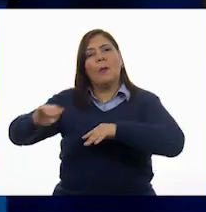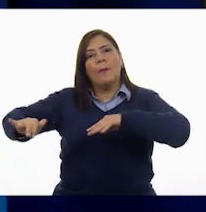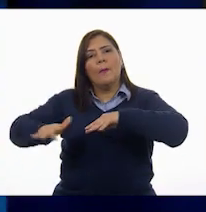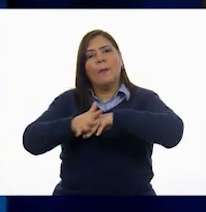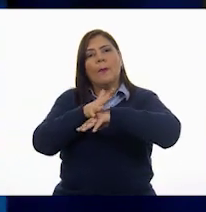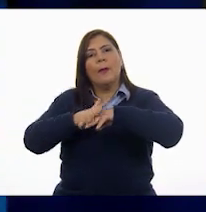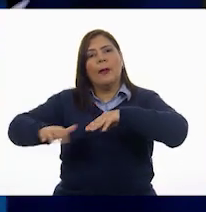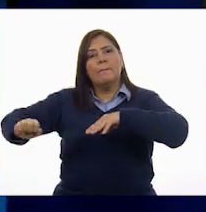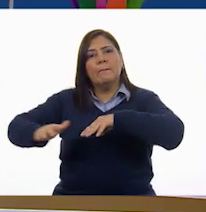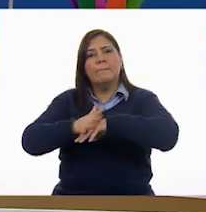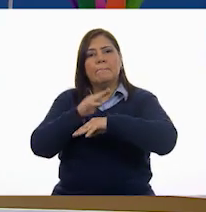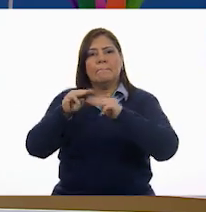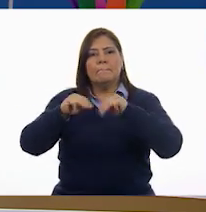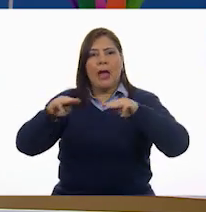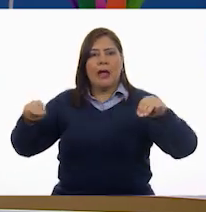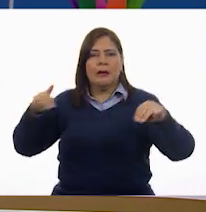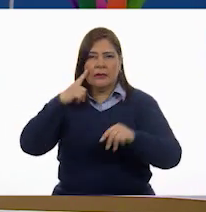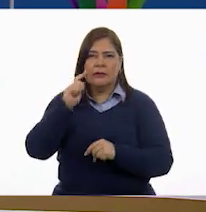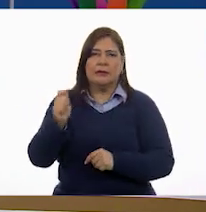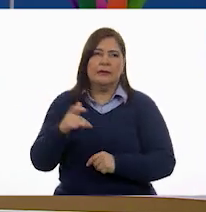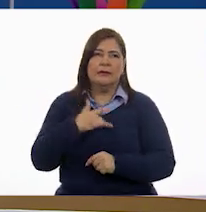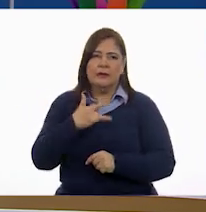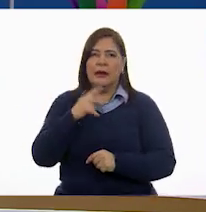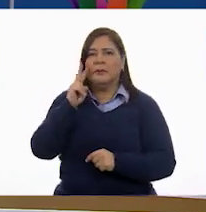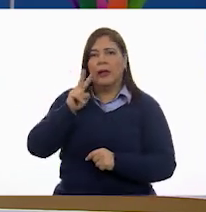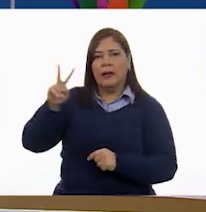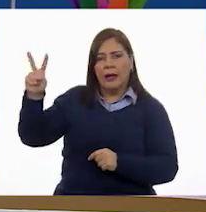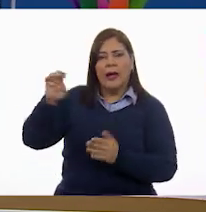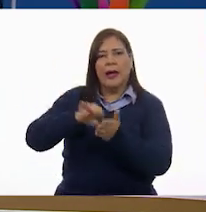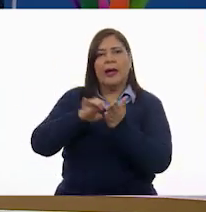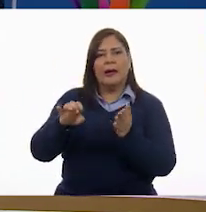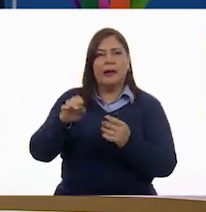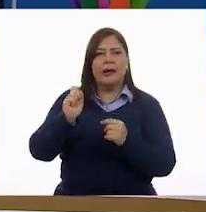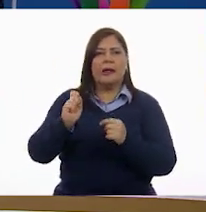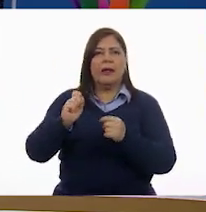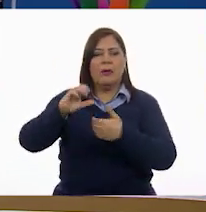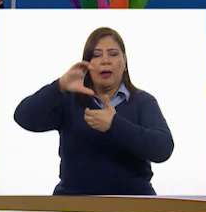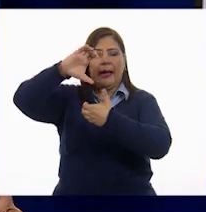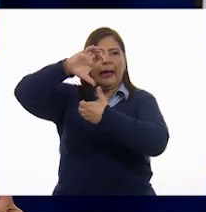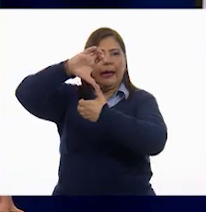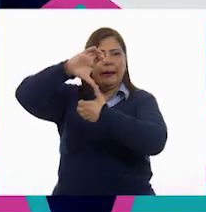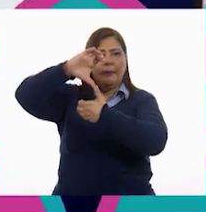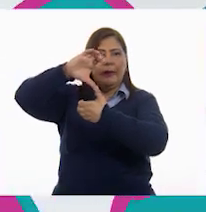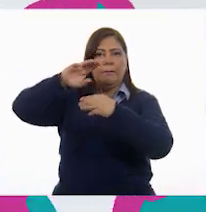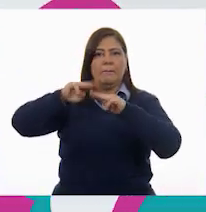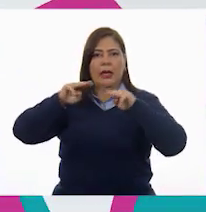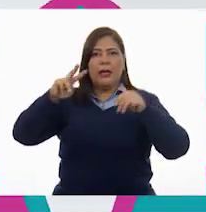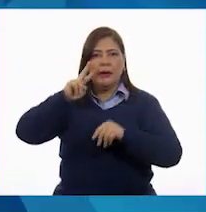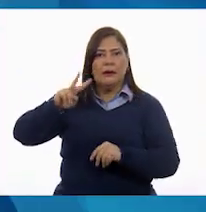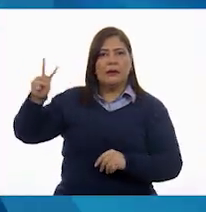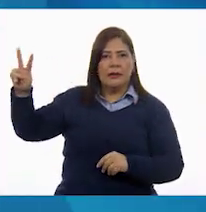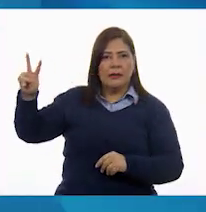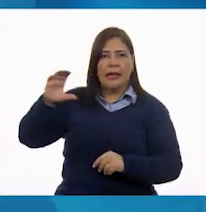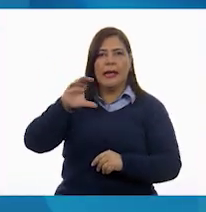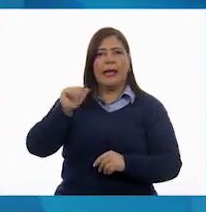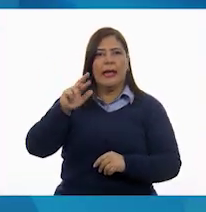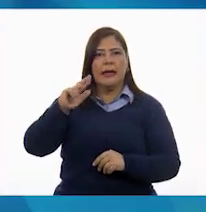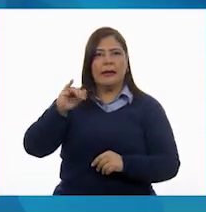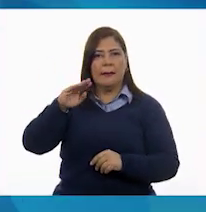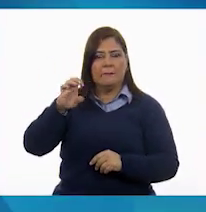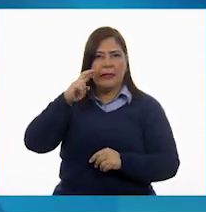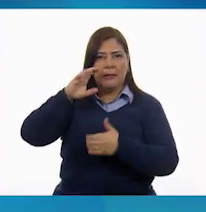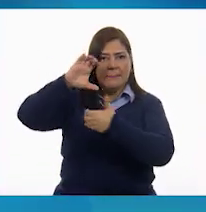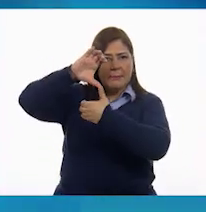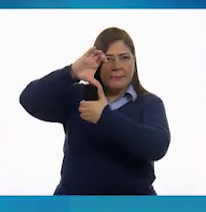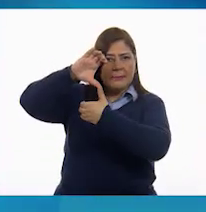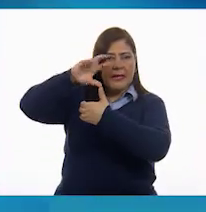Y tenemos aquí un ejemplo de un mar, que es el Mar Caribe. Si lo observan en casa, es una imagen